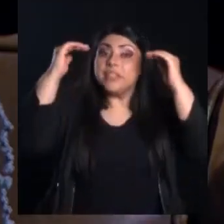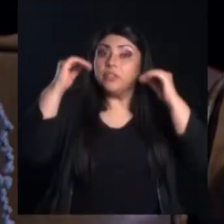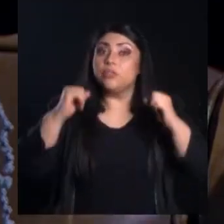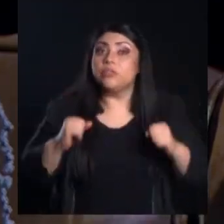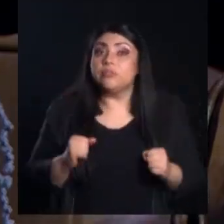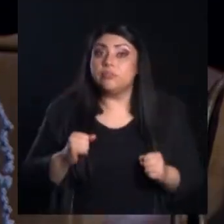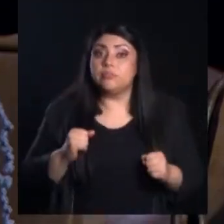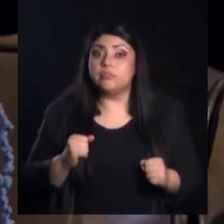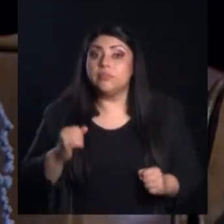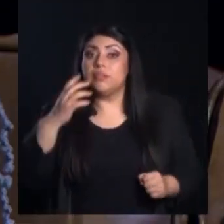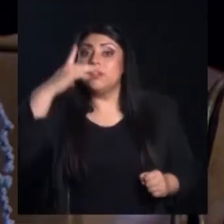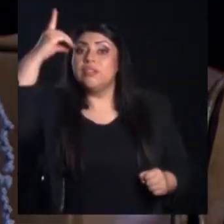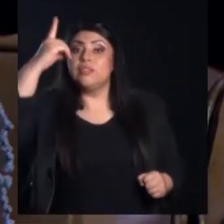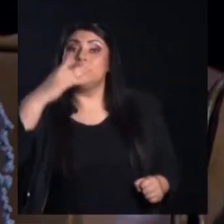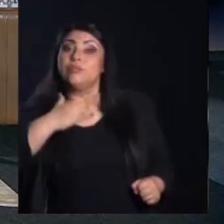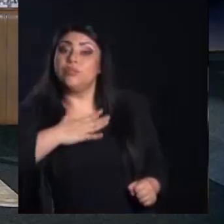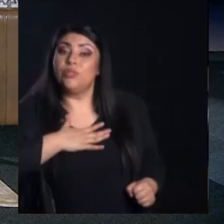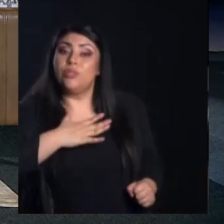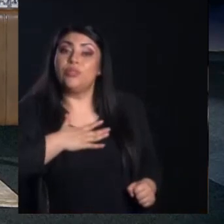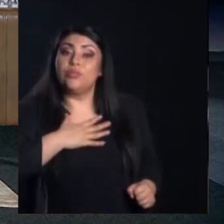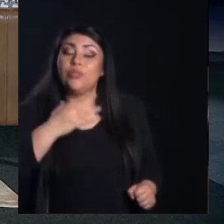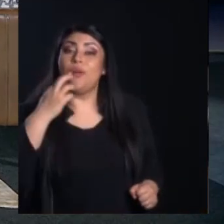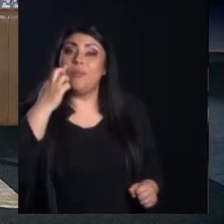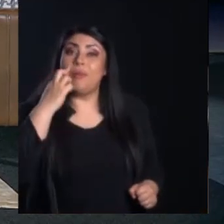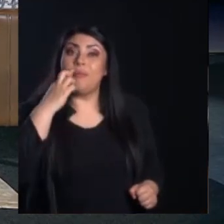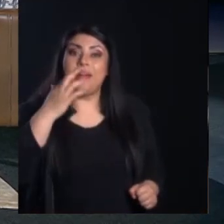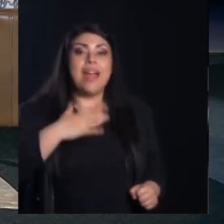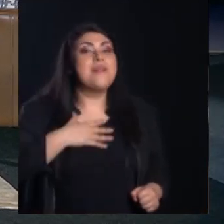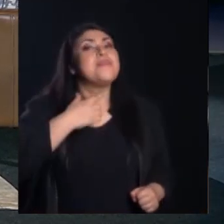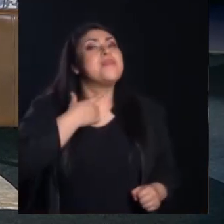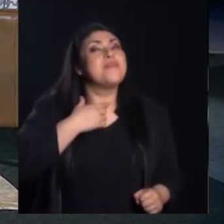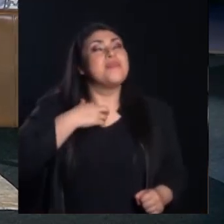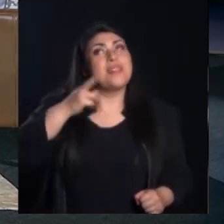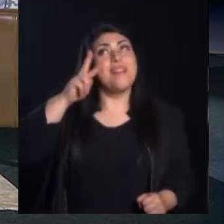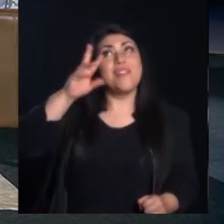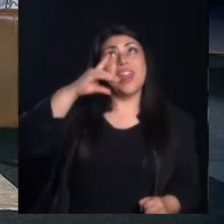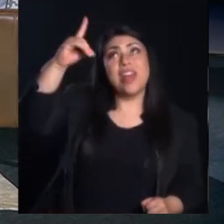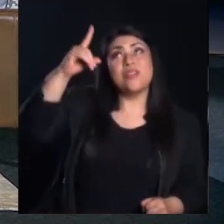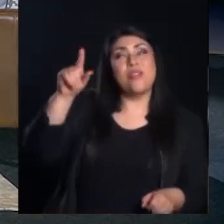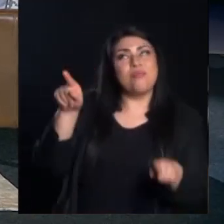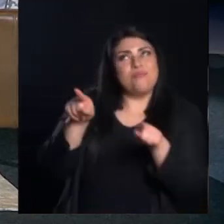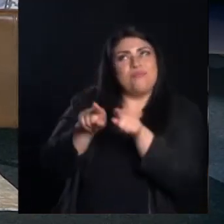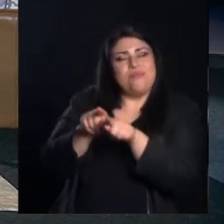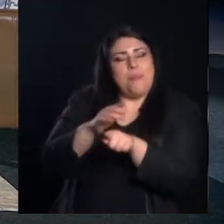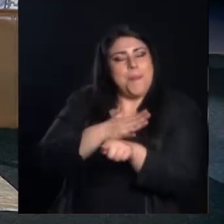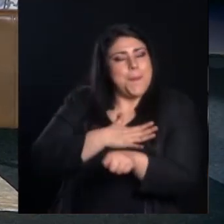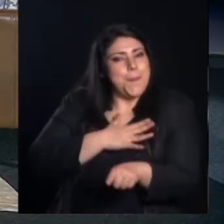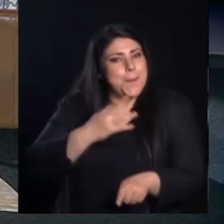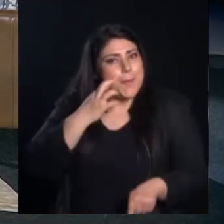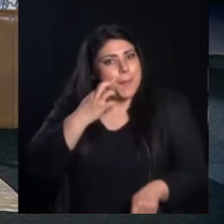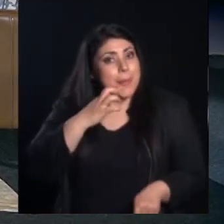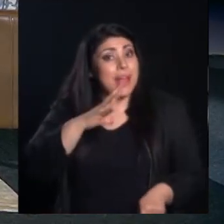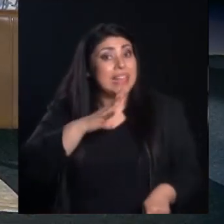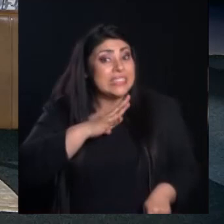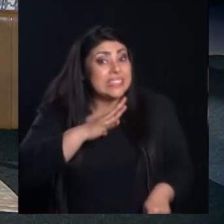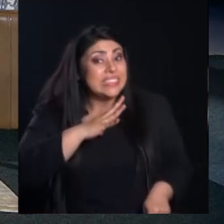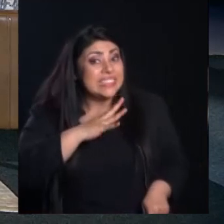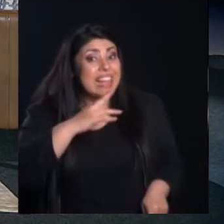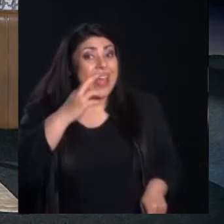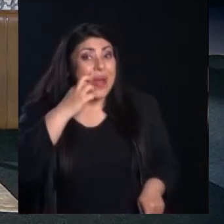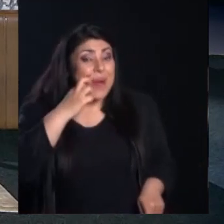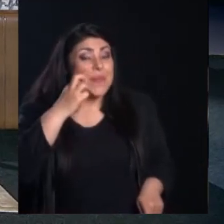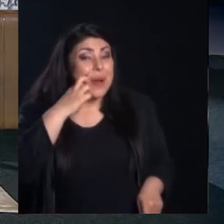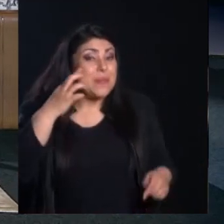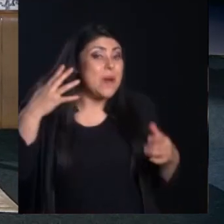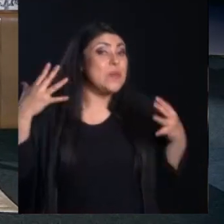yo soy tu papá y a mí me gusta ver a dios como mi papá porque si yo tengo un papá superhéroe un